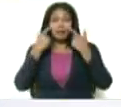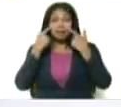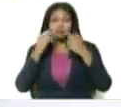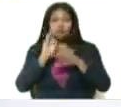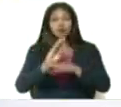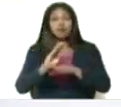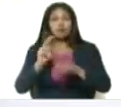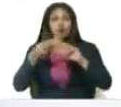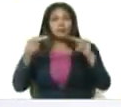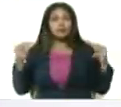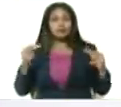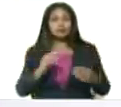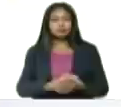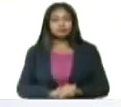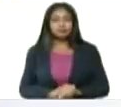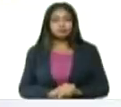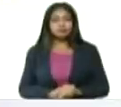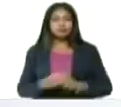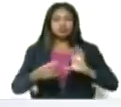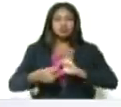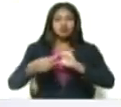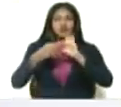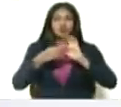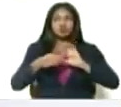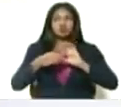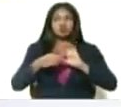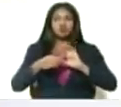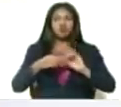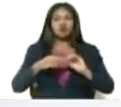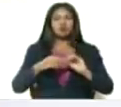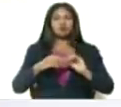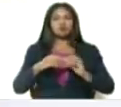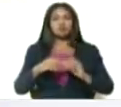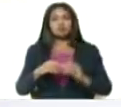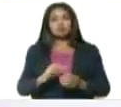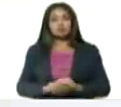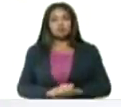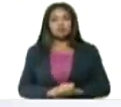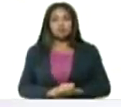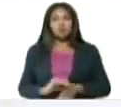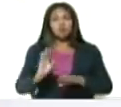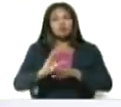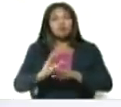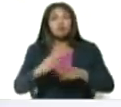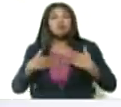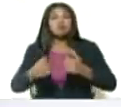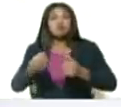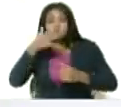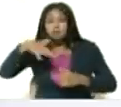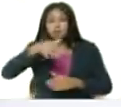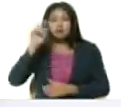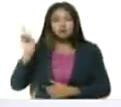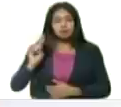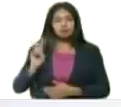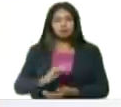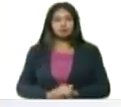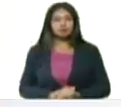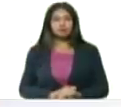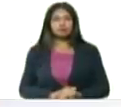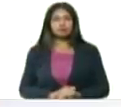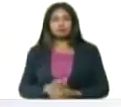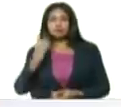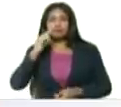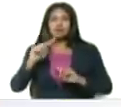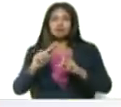cuidemos la paz, la unión, la fraternidad. Cuidemos la salud del pueblo de Venezuela. Y frente a